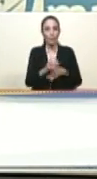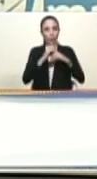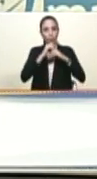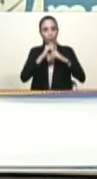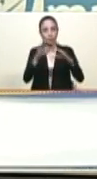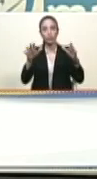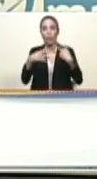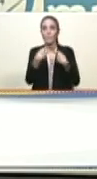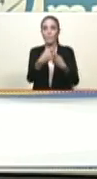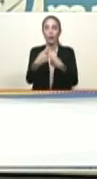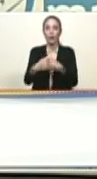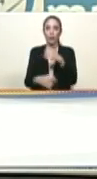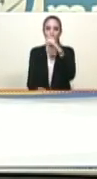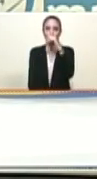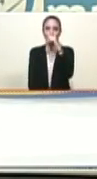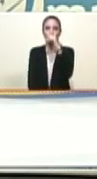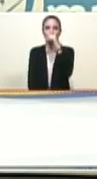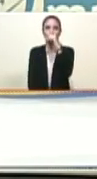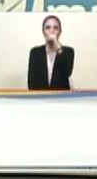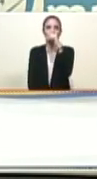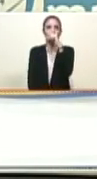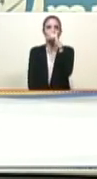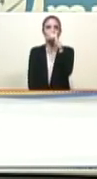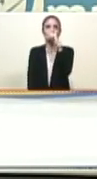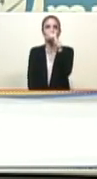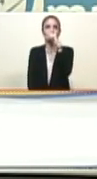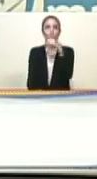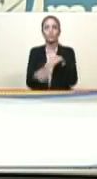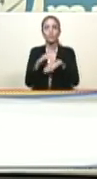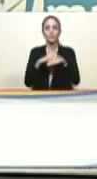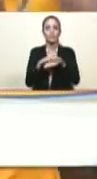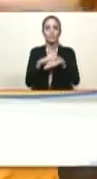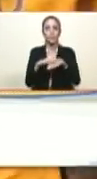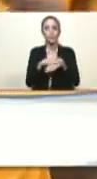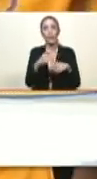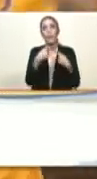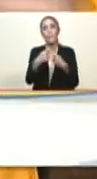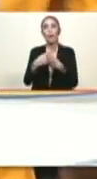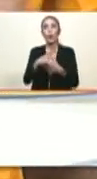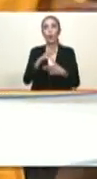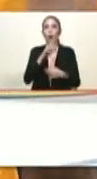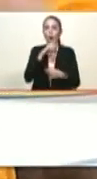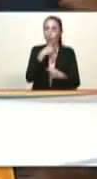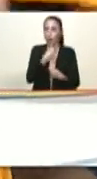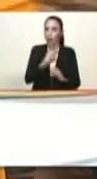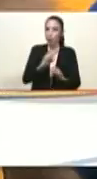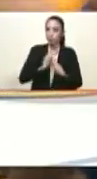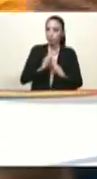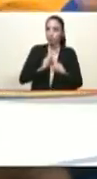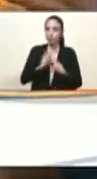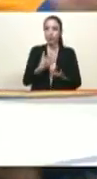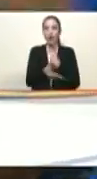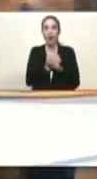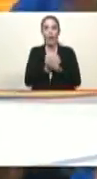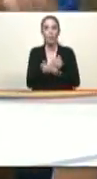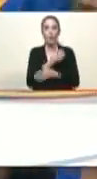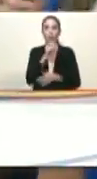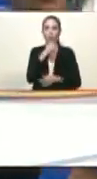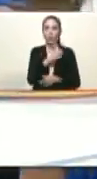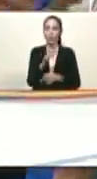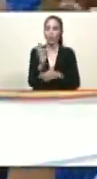automática entra al programa 100% pensionado, en amor mayor,